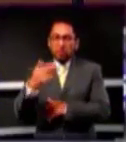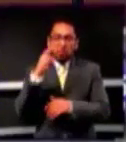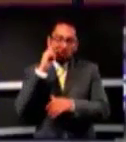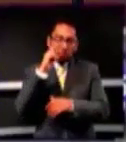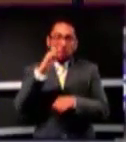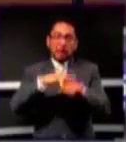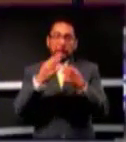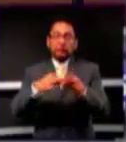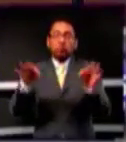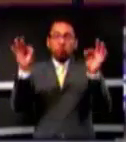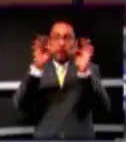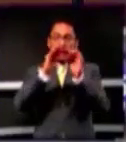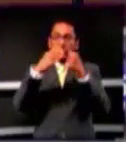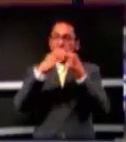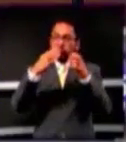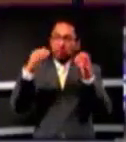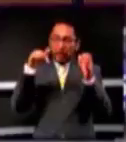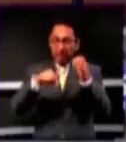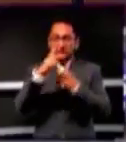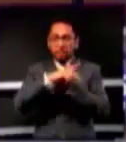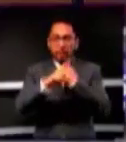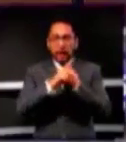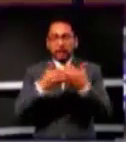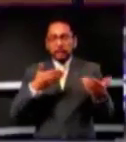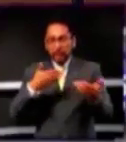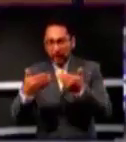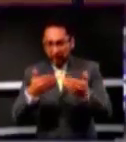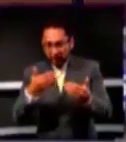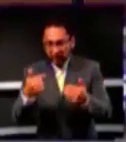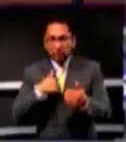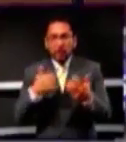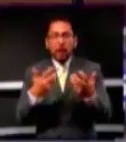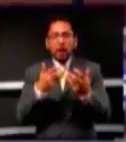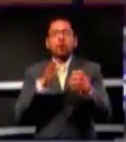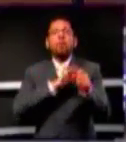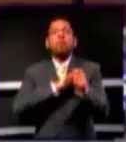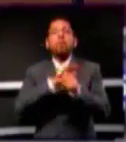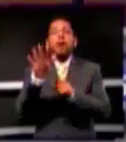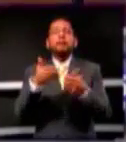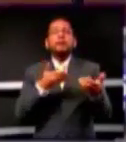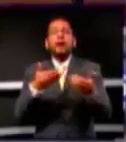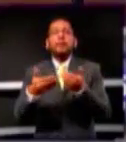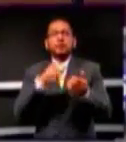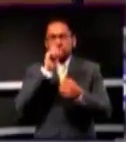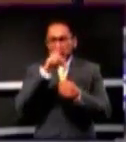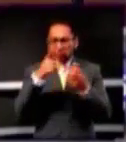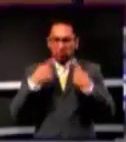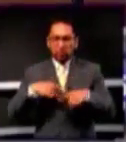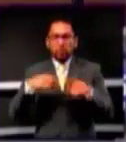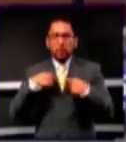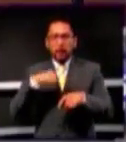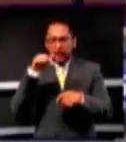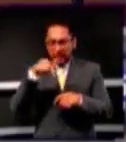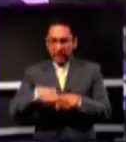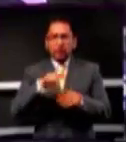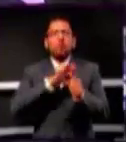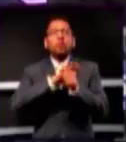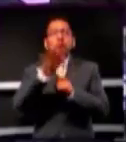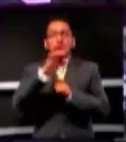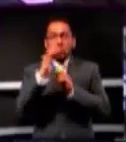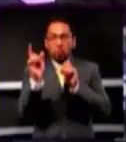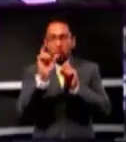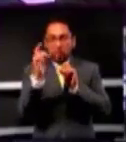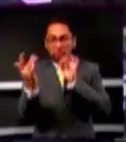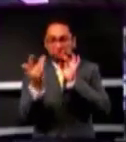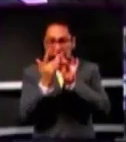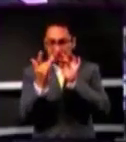crecimiento más importante del país uh-huh en los servicios que proporcionamos. ¿Qué servicios presta la PRODECOM al contribuyente michoacano? La asesoría, que es el primer contacto,